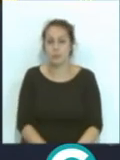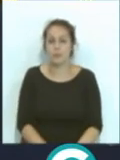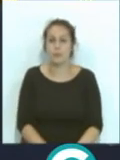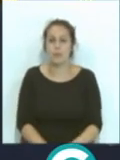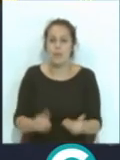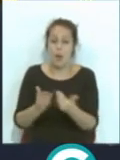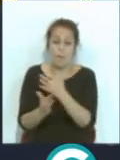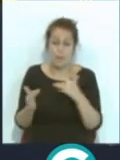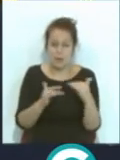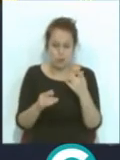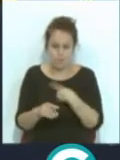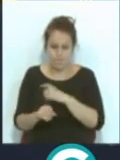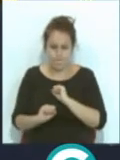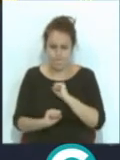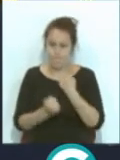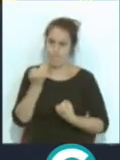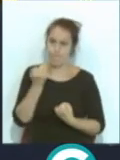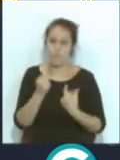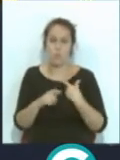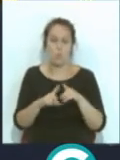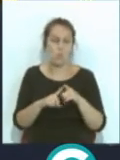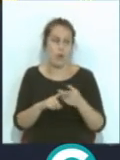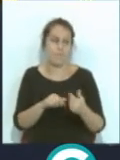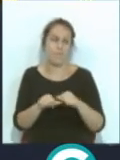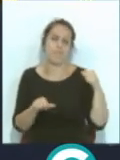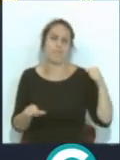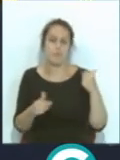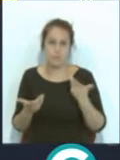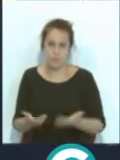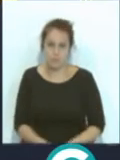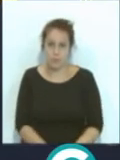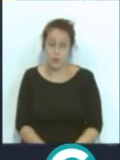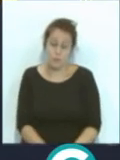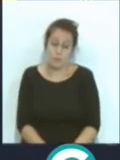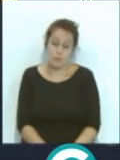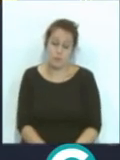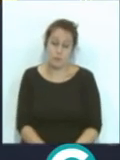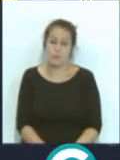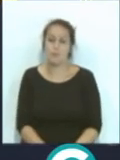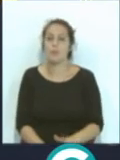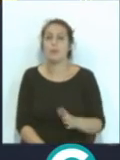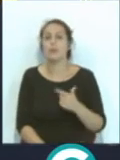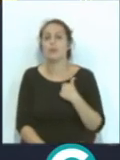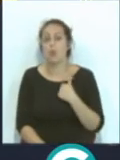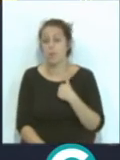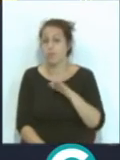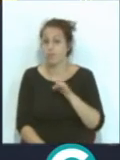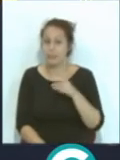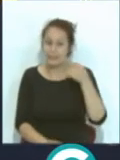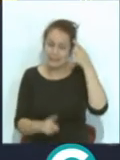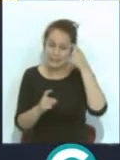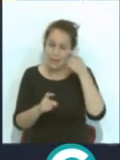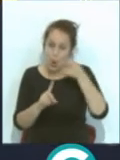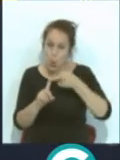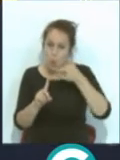El día de los partidos nos cabrearemos, como nos ha pasado otras veces, pero no, nos relajaremos. Y sí es verdad que yo intentaré utilizar a